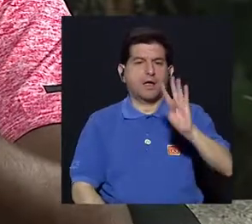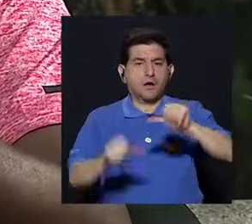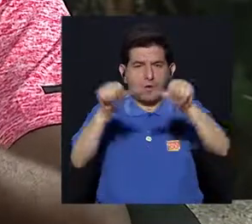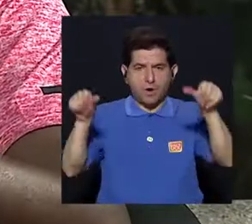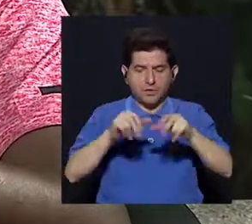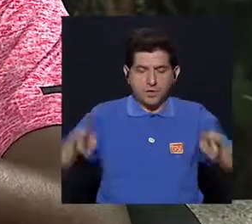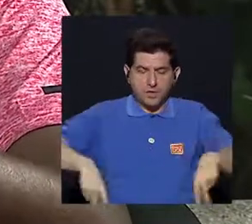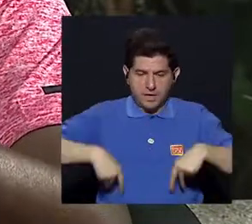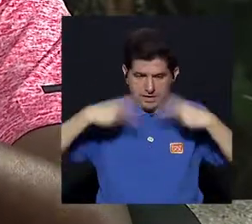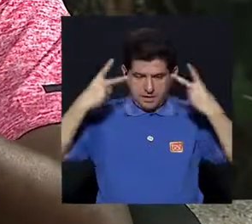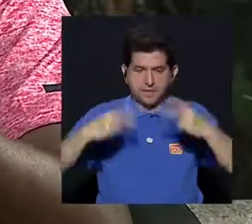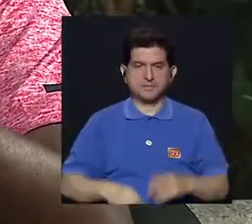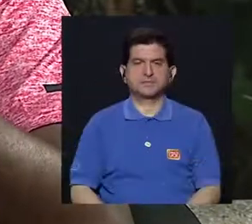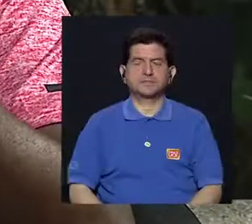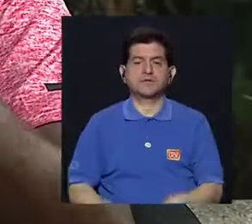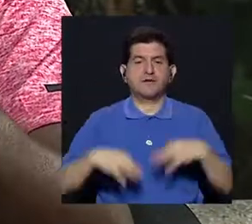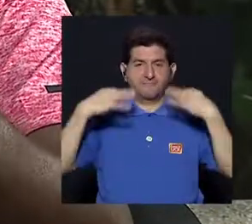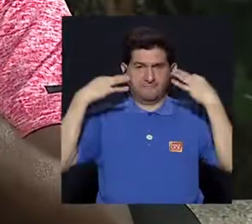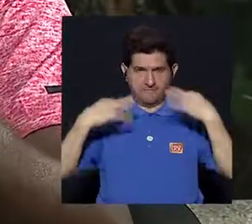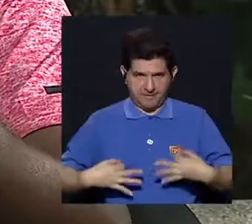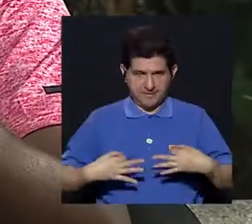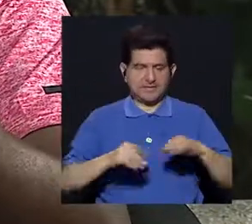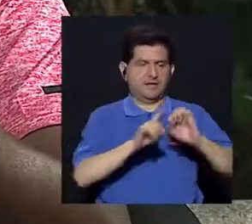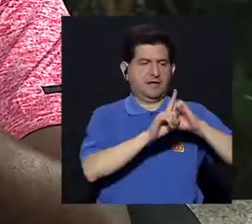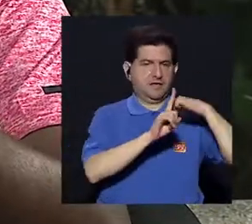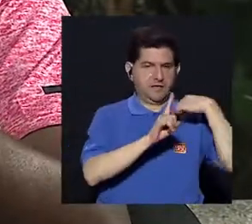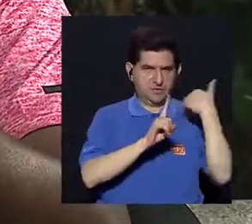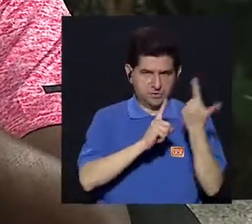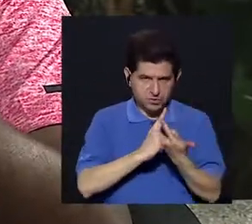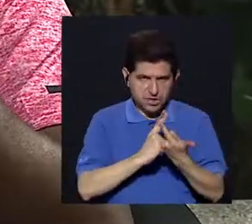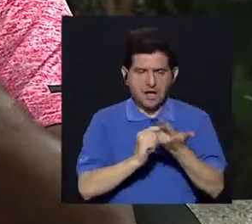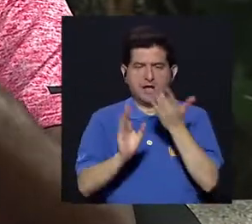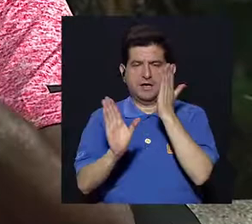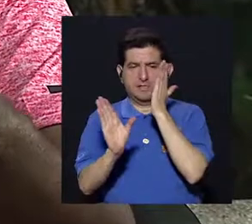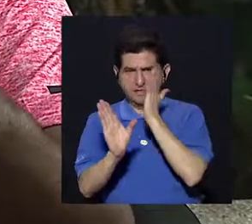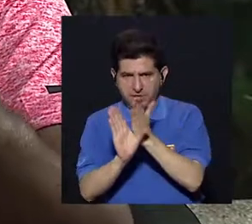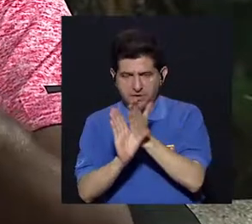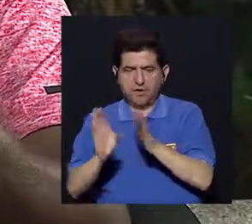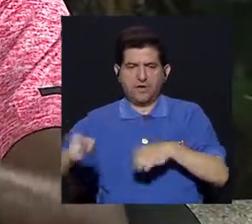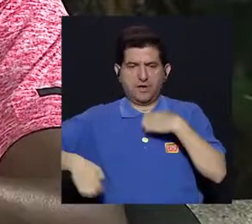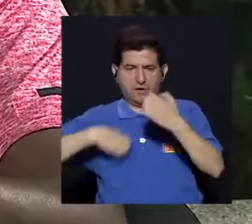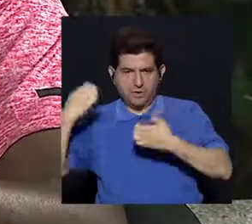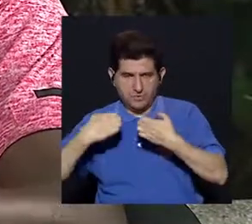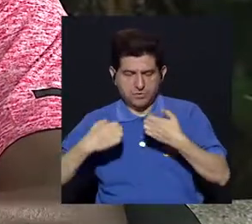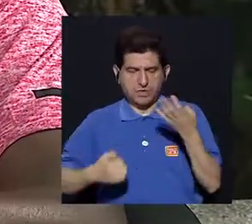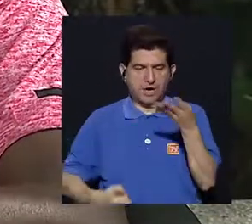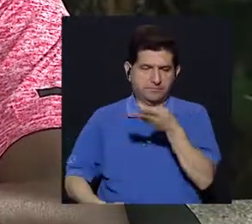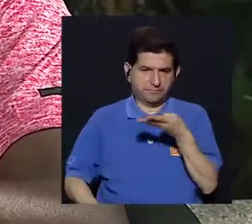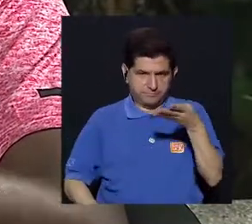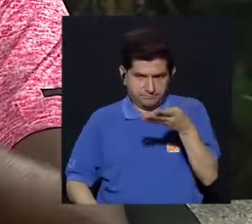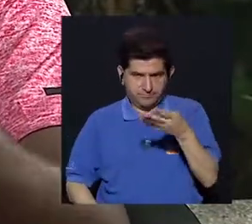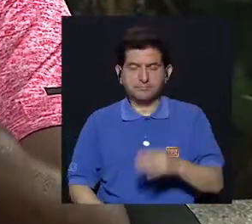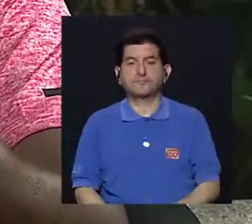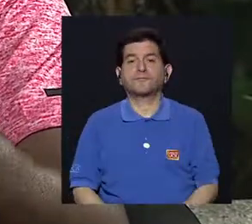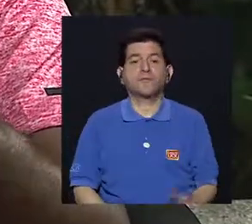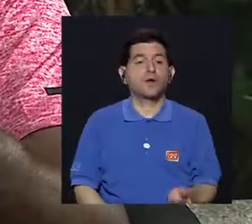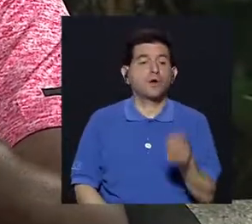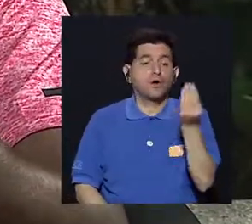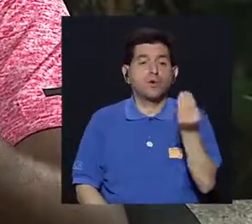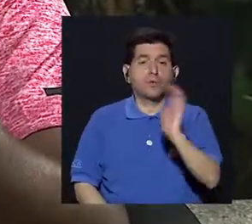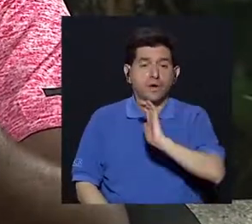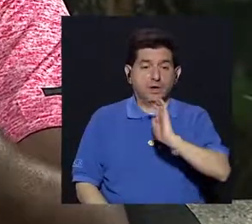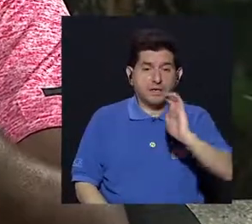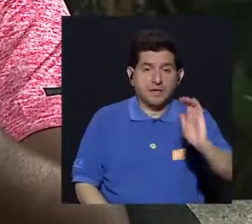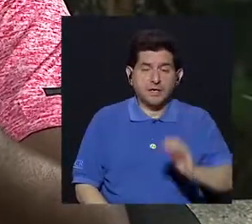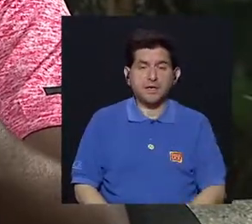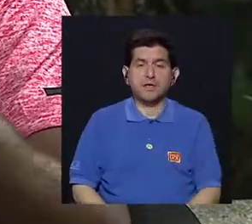cuatro áreas de vida, ¿verdad? Tanto en la parte física, la social, la psicológica, la emocional. Entonces, al joven y al niño,